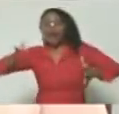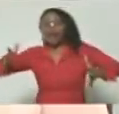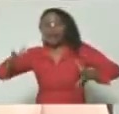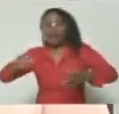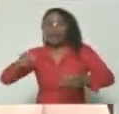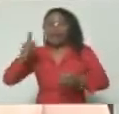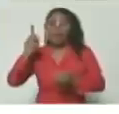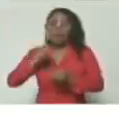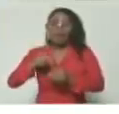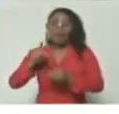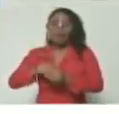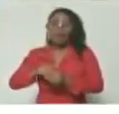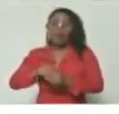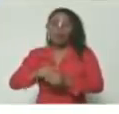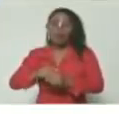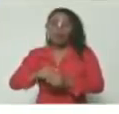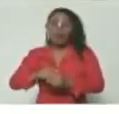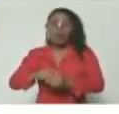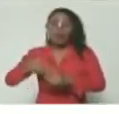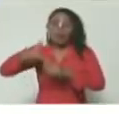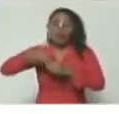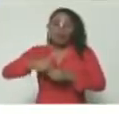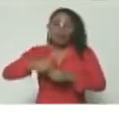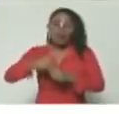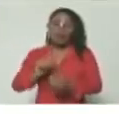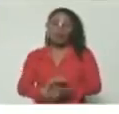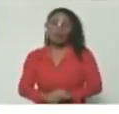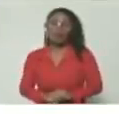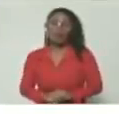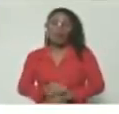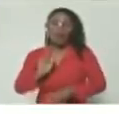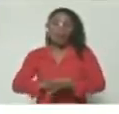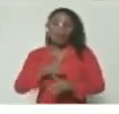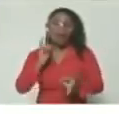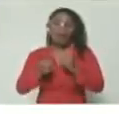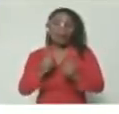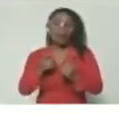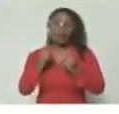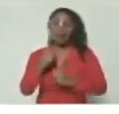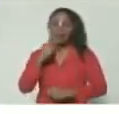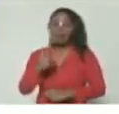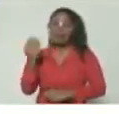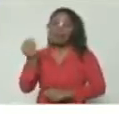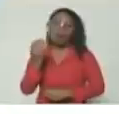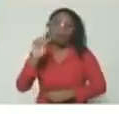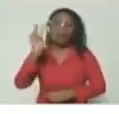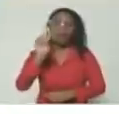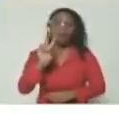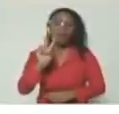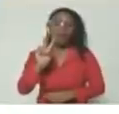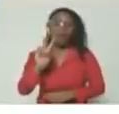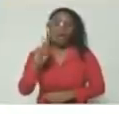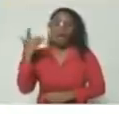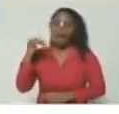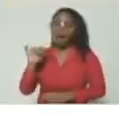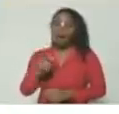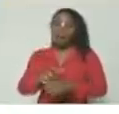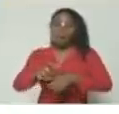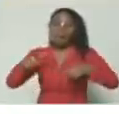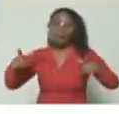de petróleo y de combustible. Porque algunos tratan de decir cómo Venezuela, que tiene la